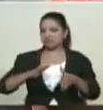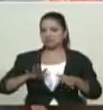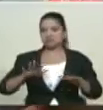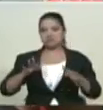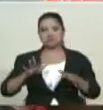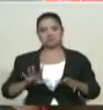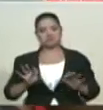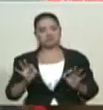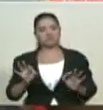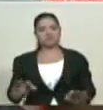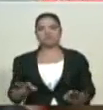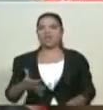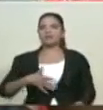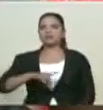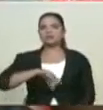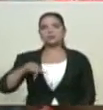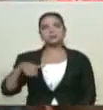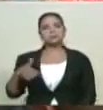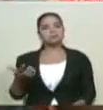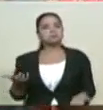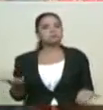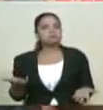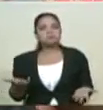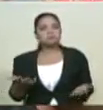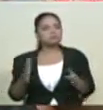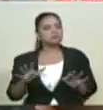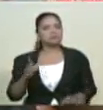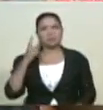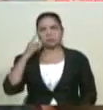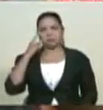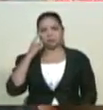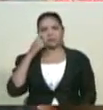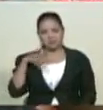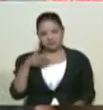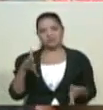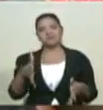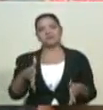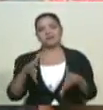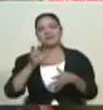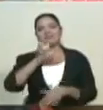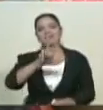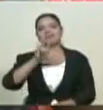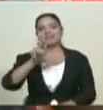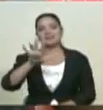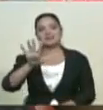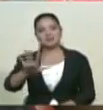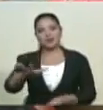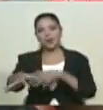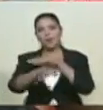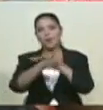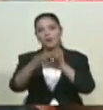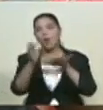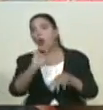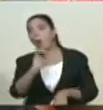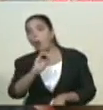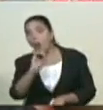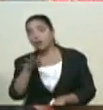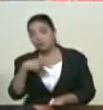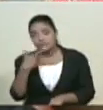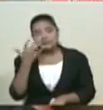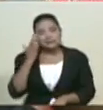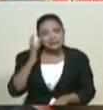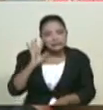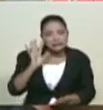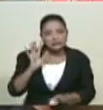ningún temor tenemos nosotros a la hora de pensar que podemos ganar los 335 municipios o que pueda considerarse